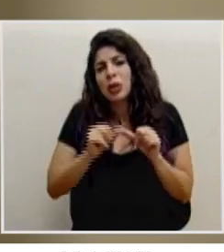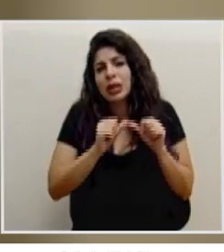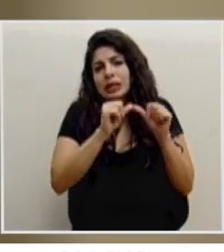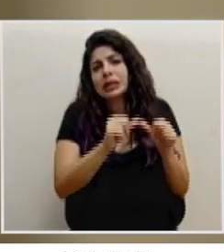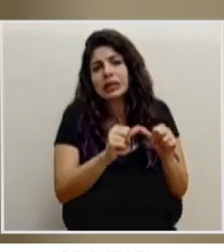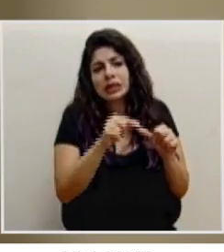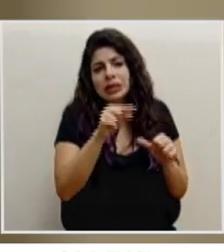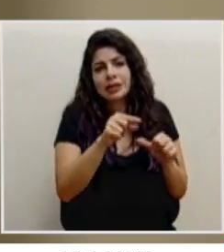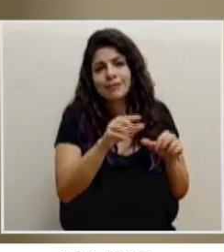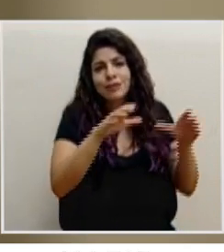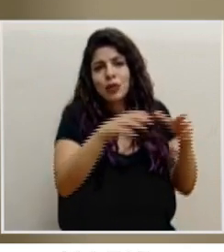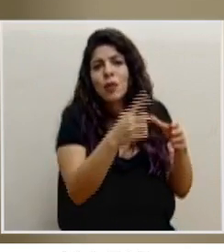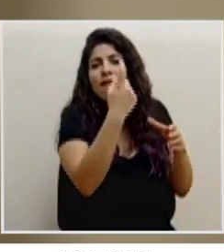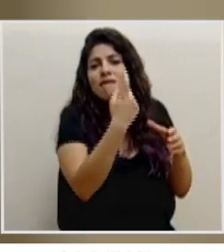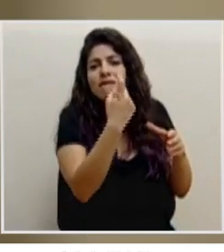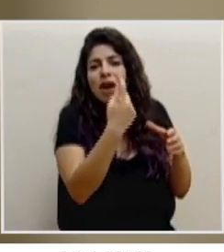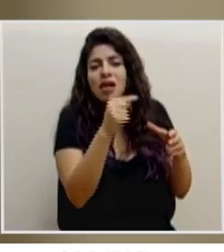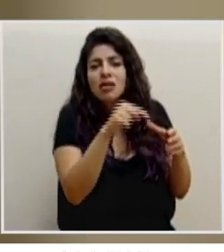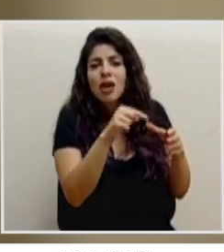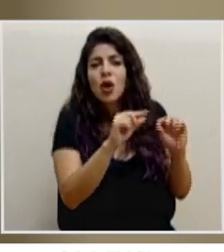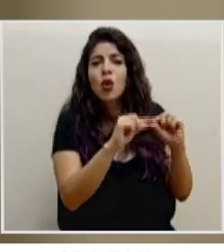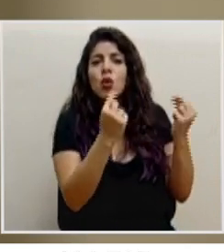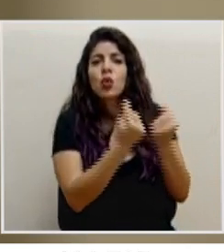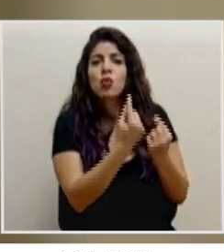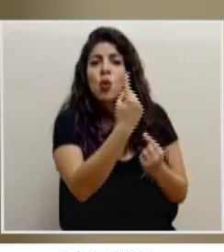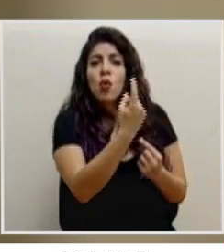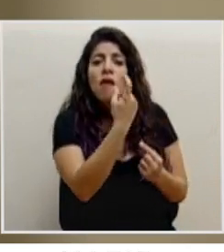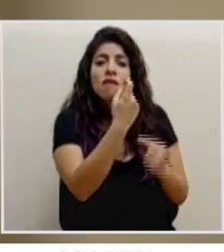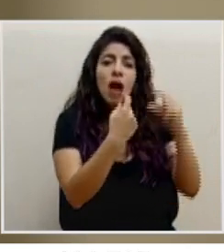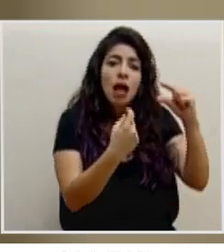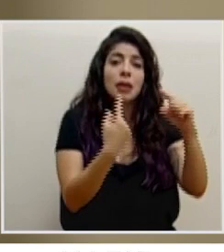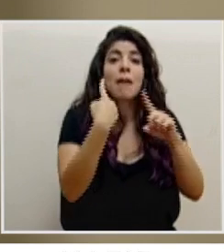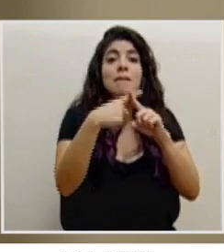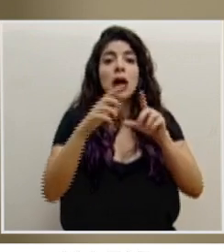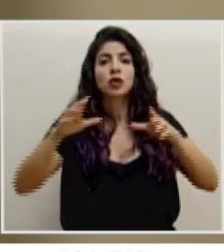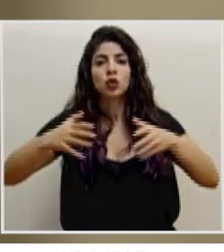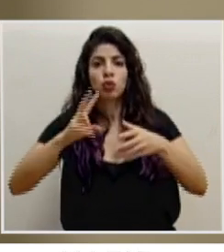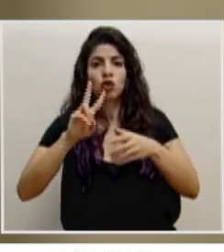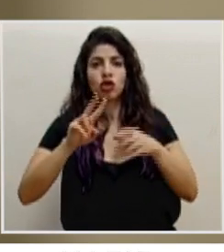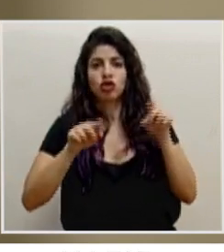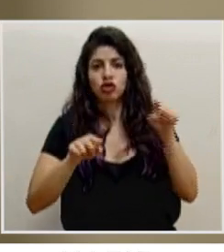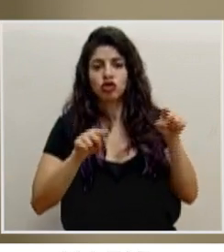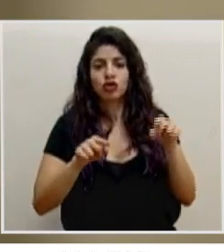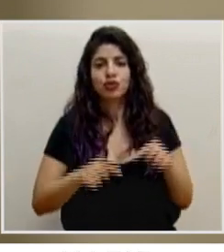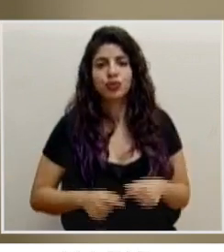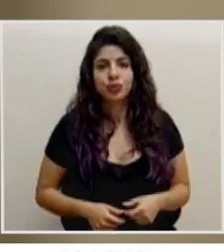lo que corresponda al faltante del grupo 1.